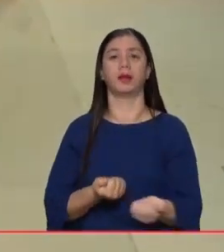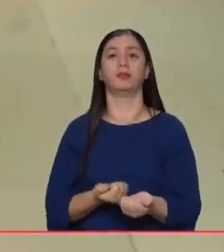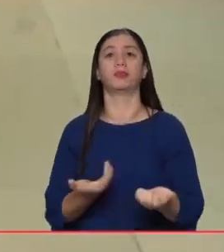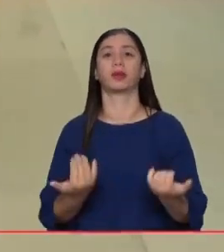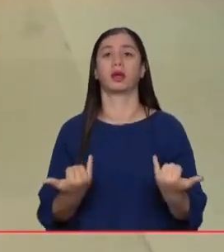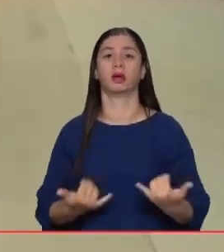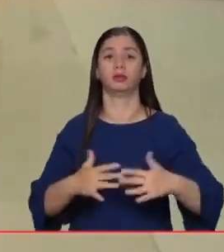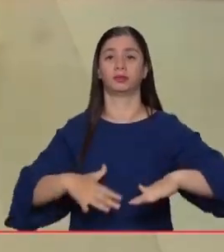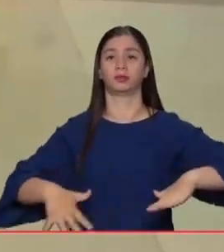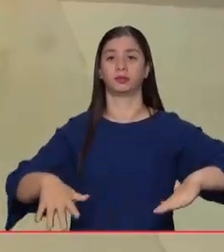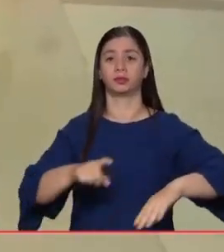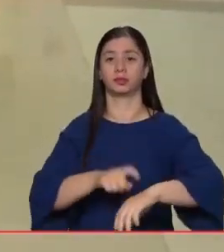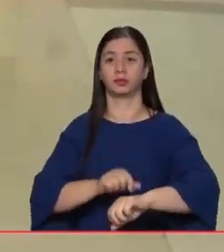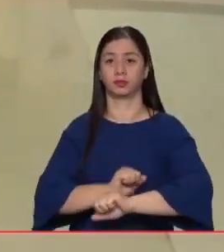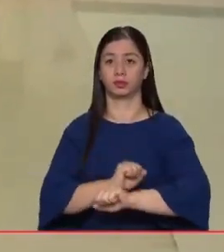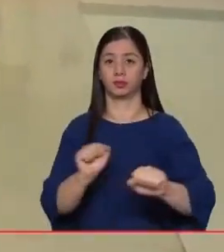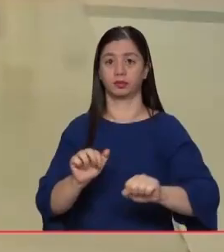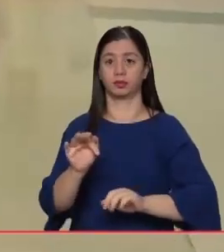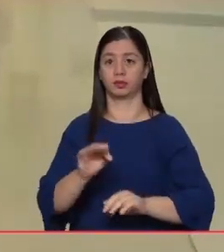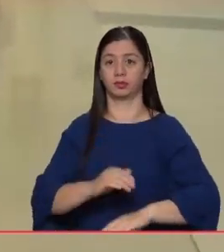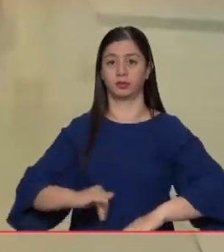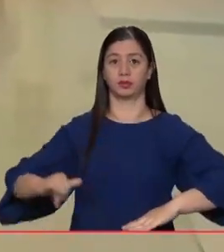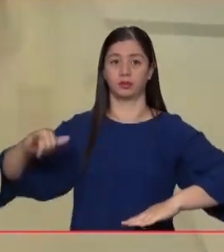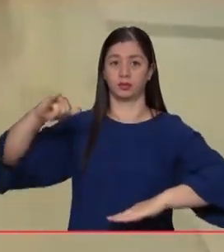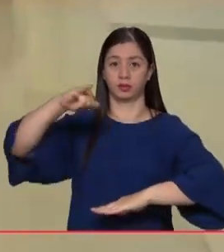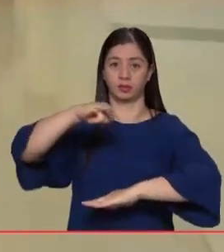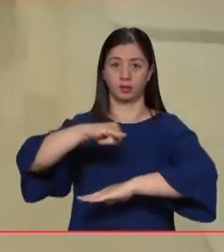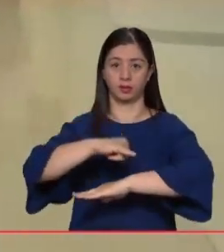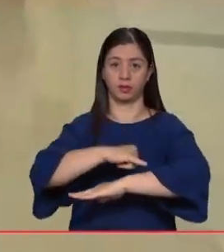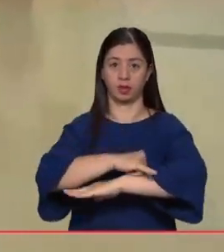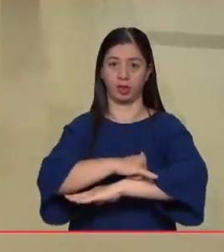hora de la mañana en el terminal de transportes